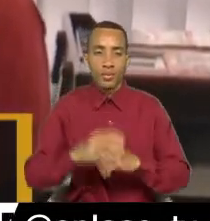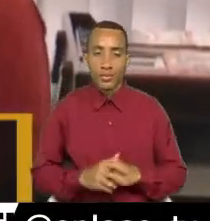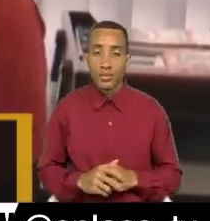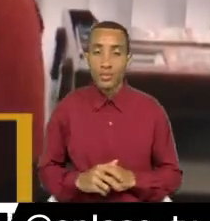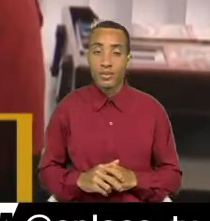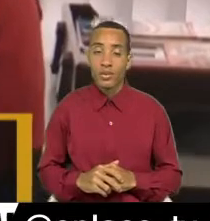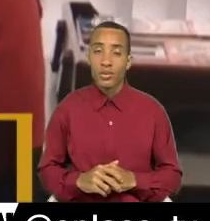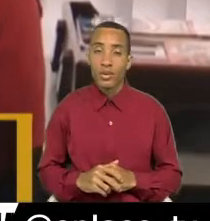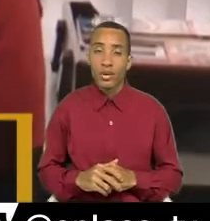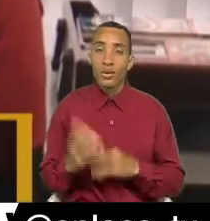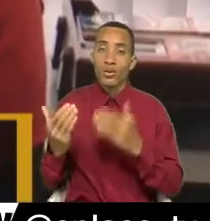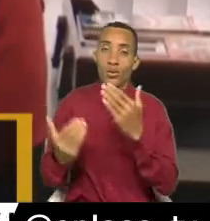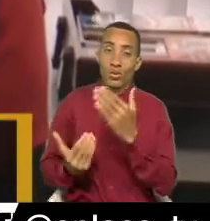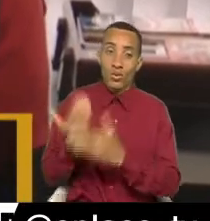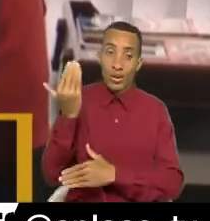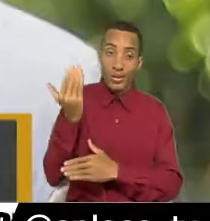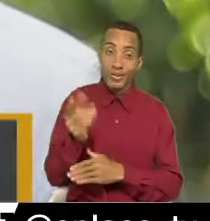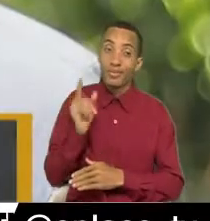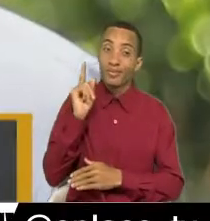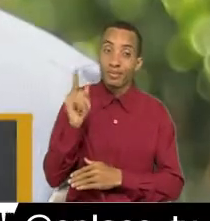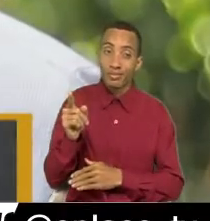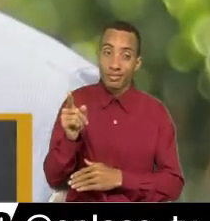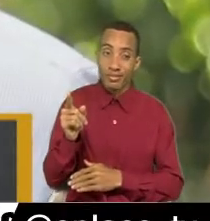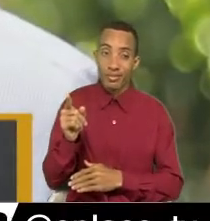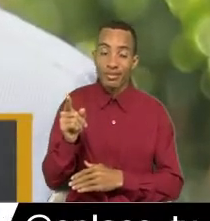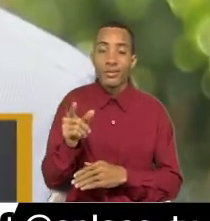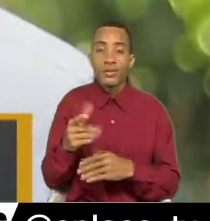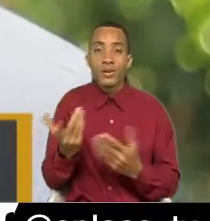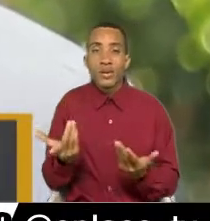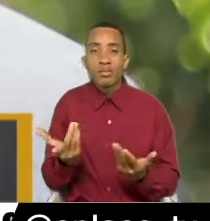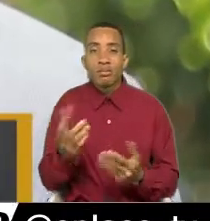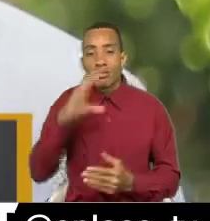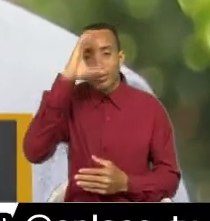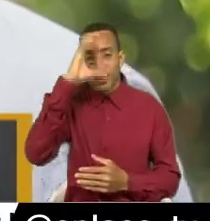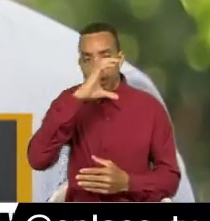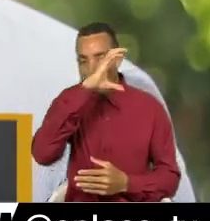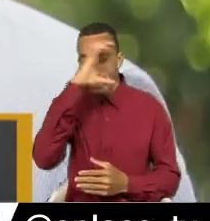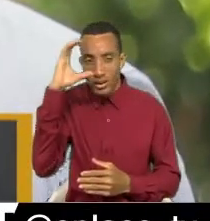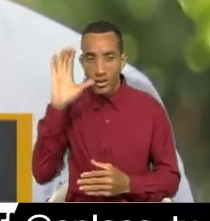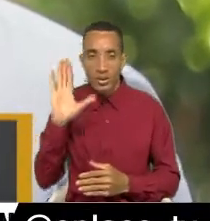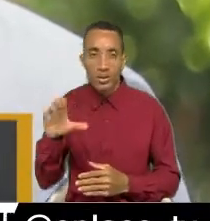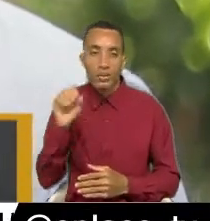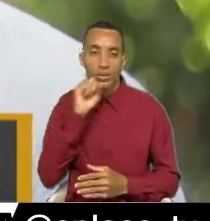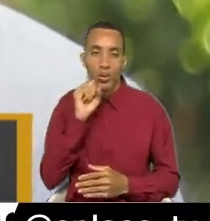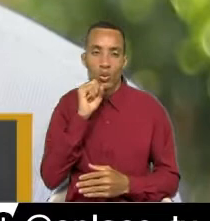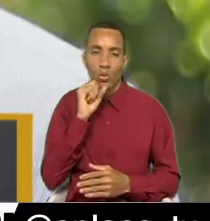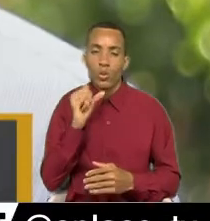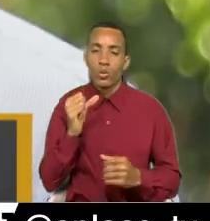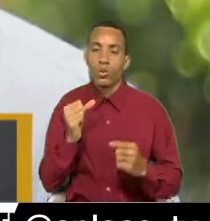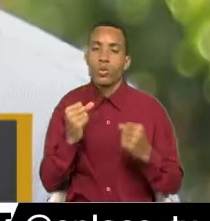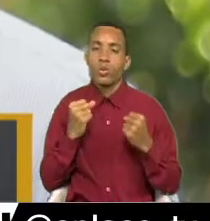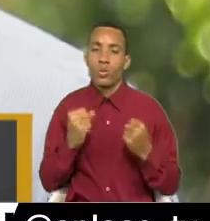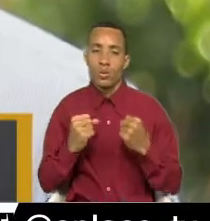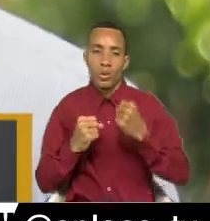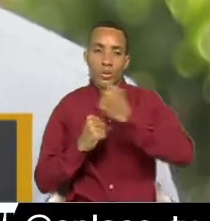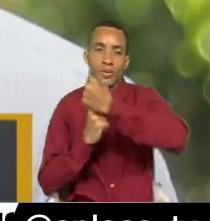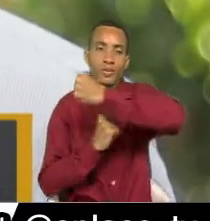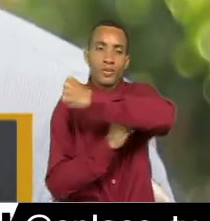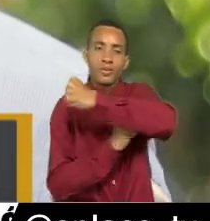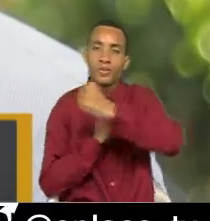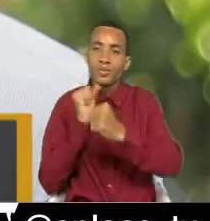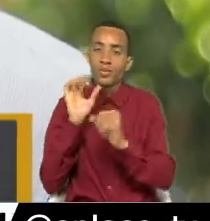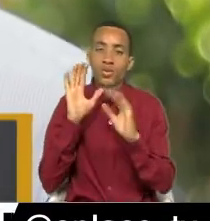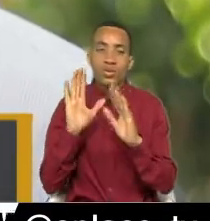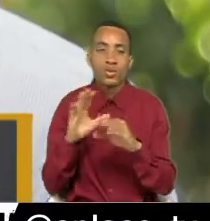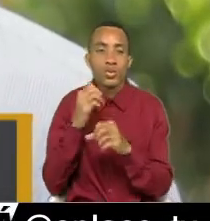inicio de la caja de compensación de Barranca Bermeja, un baluarte del sector trabajo